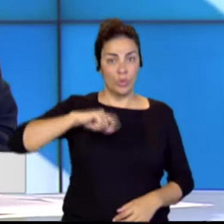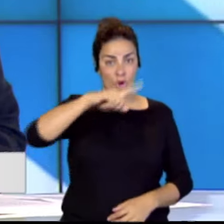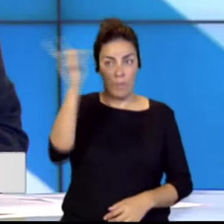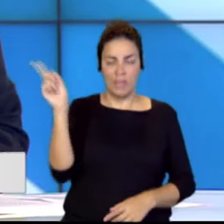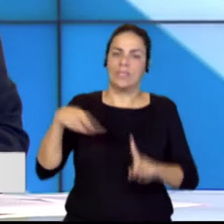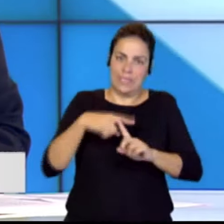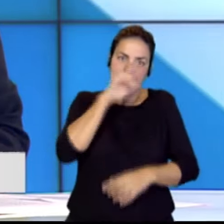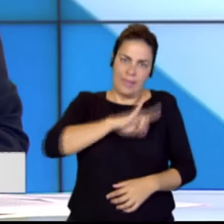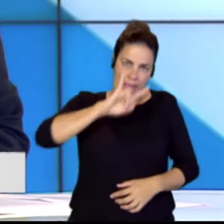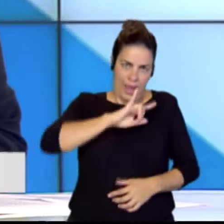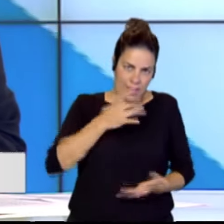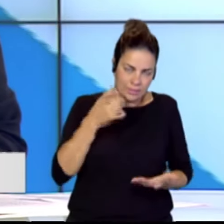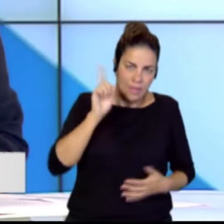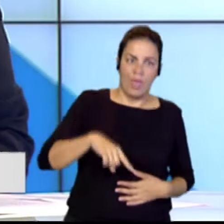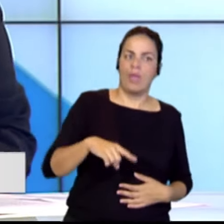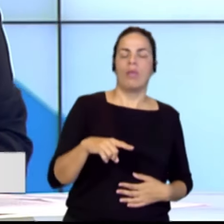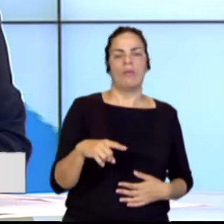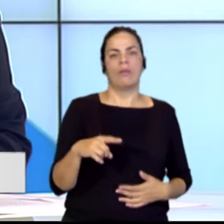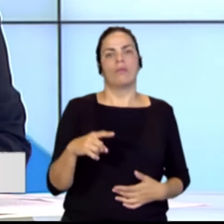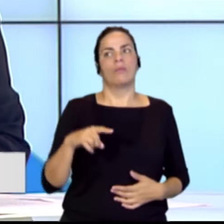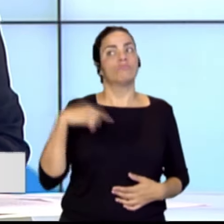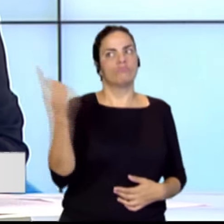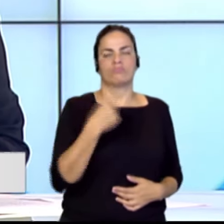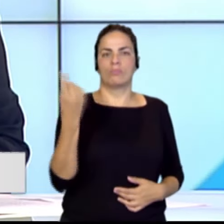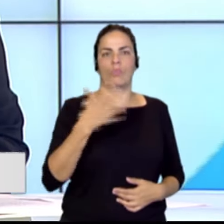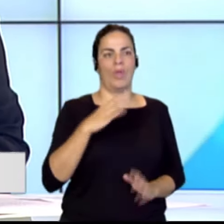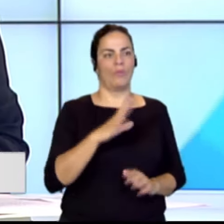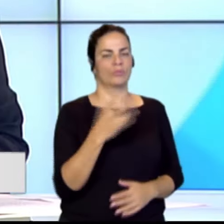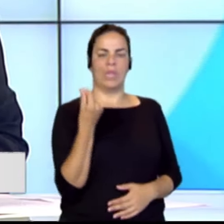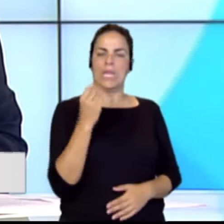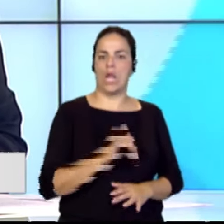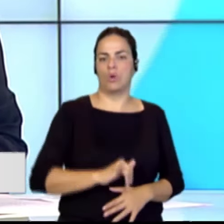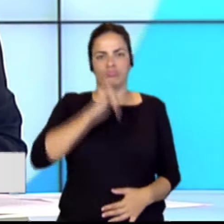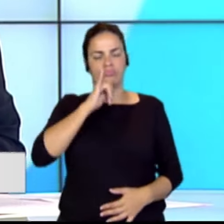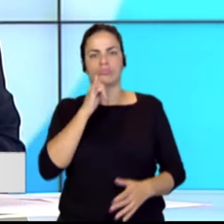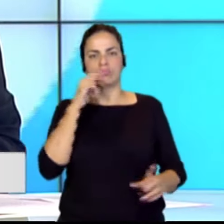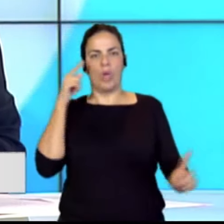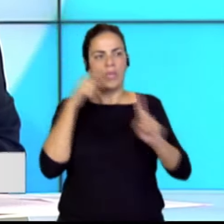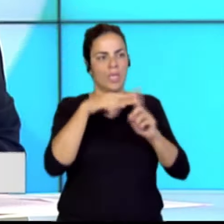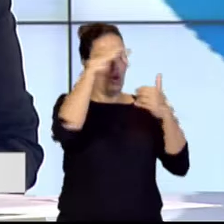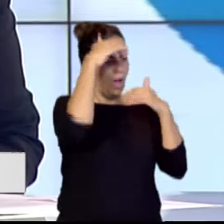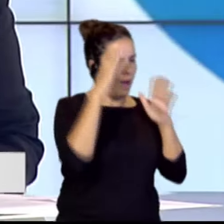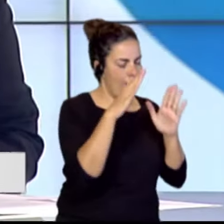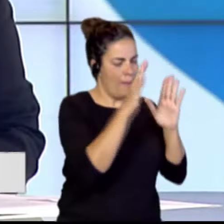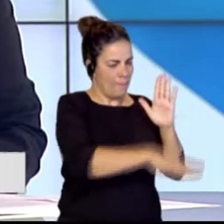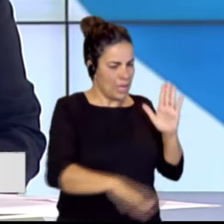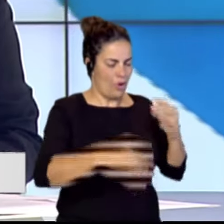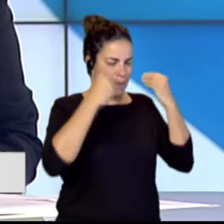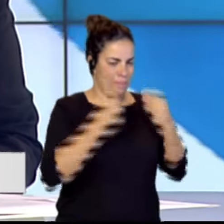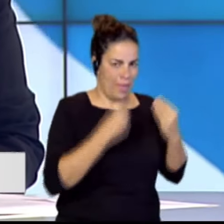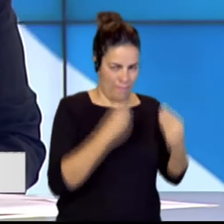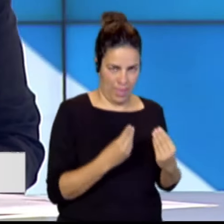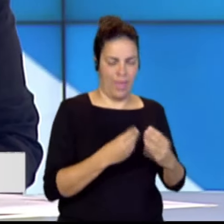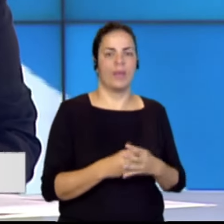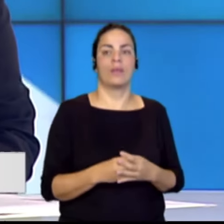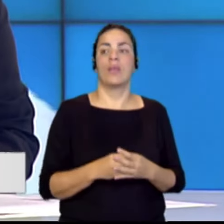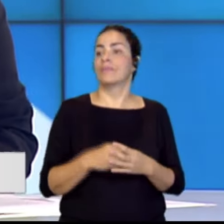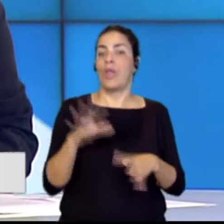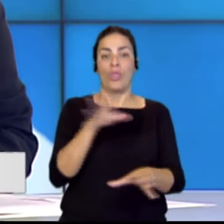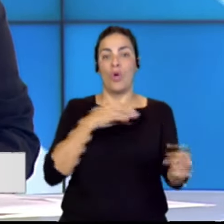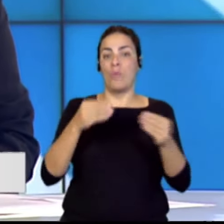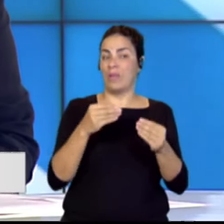Canarias por supuesto pudiéramos tener el dinero necesario para la atención a esos menores el documento definitivo eh